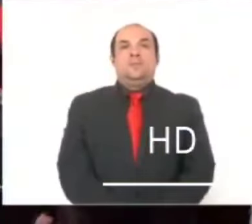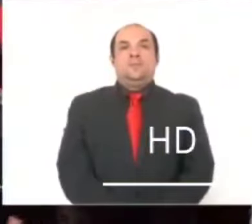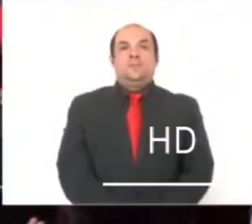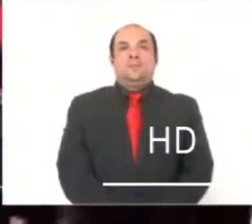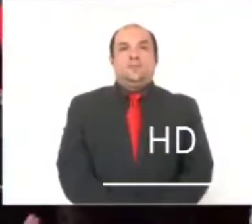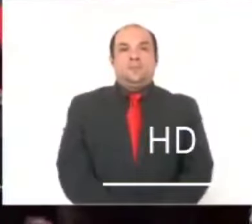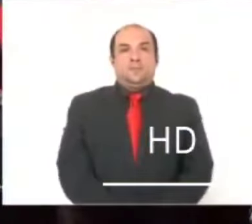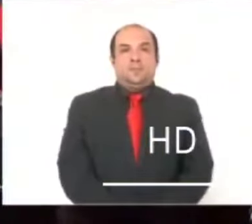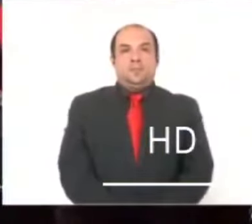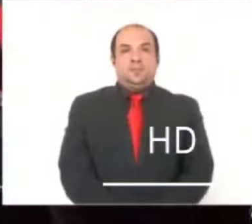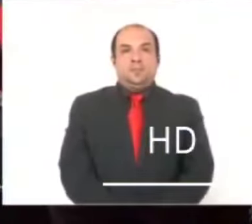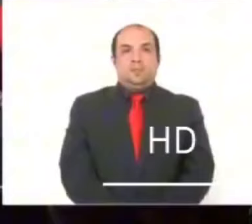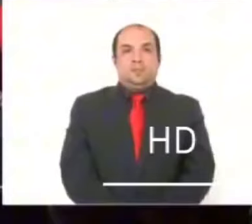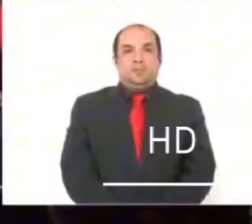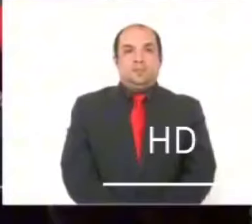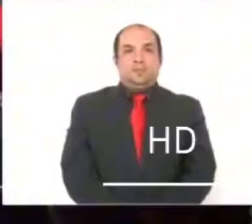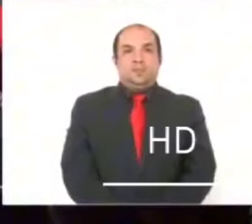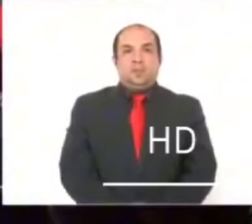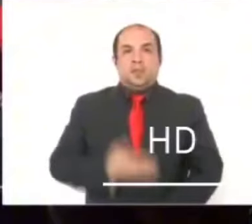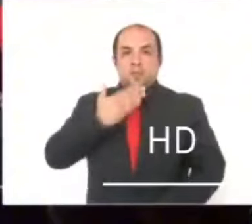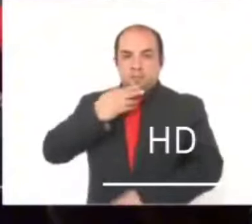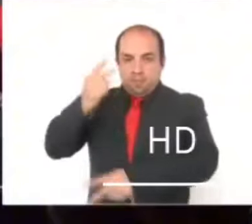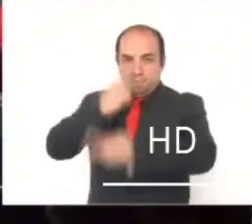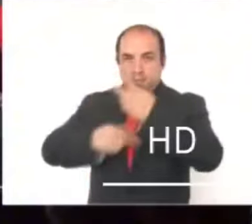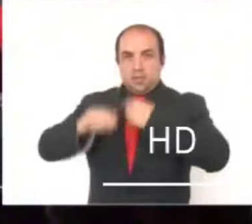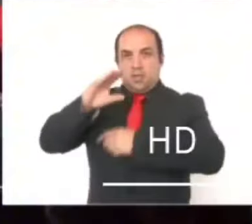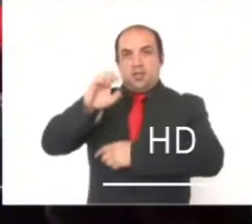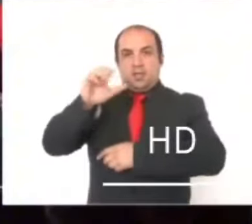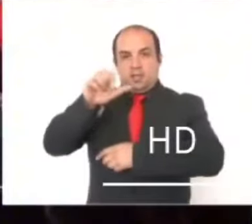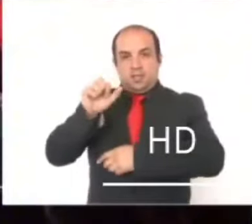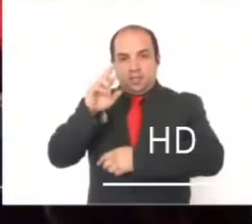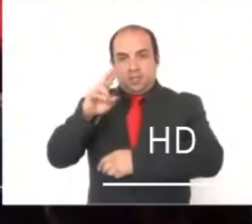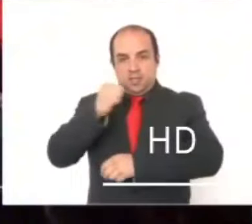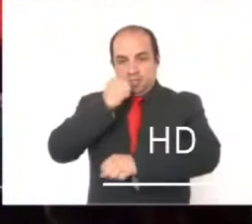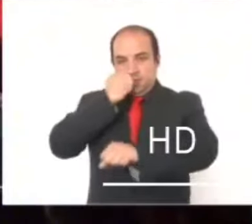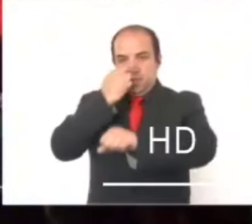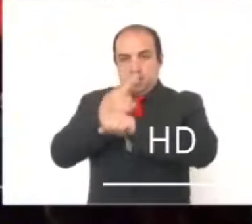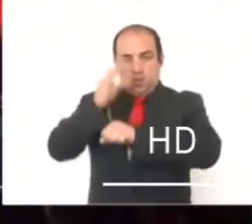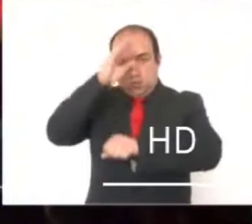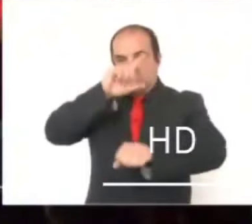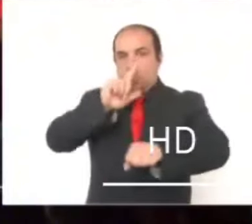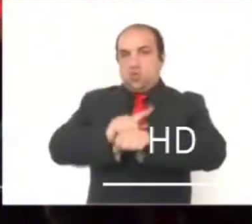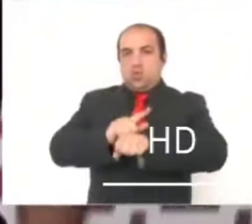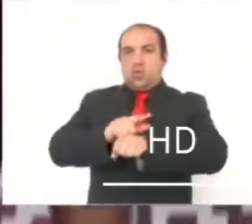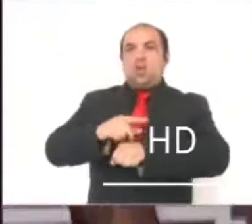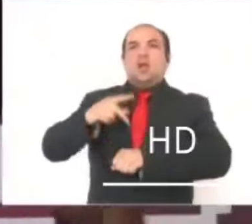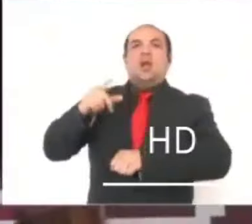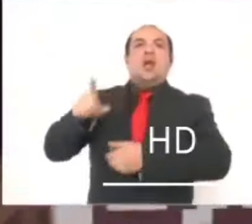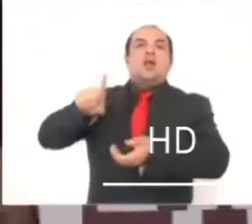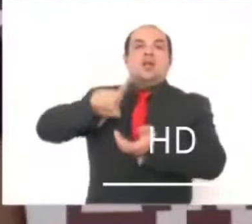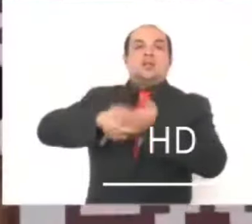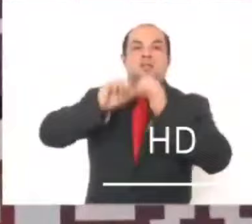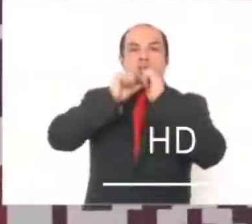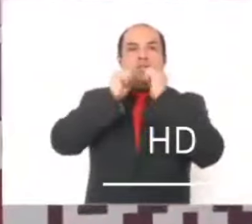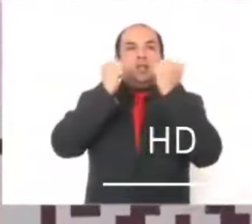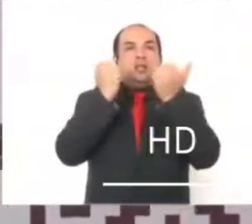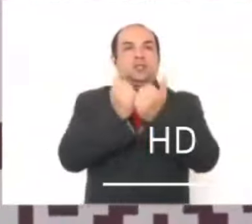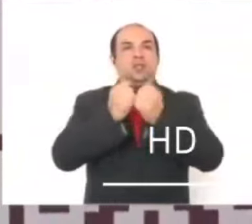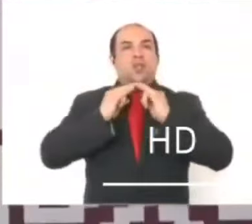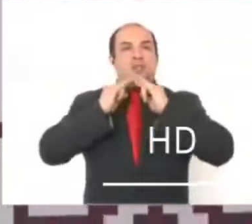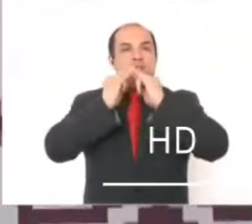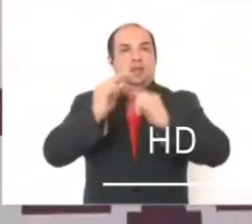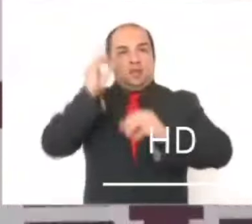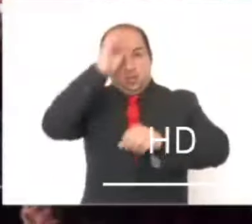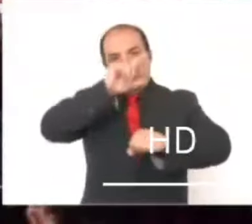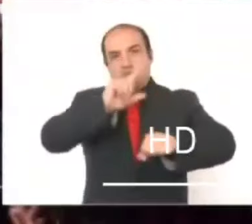Damos la bienvenida a César Salas Romero, secretario de Cultura de la Asociación Tianguis Cultural El Chopo.